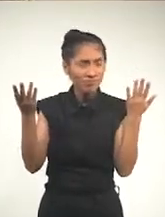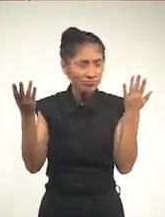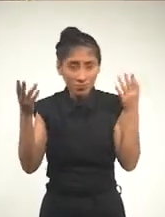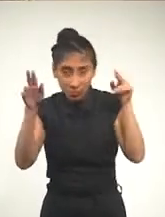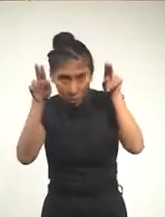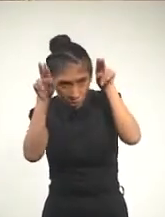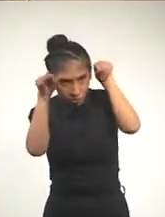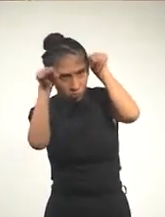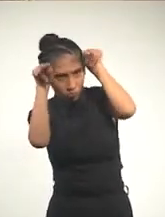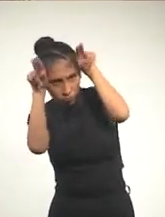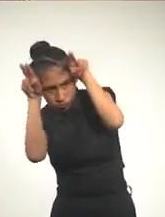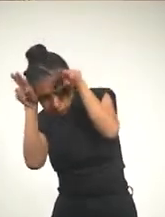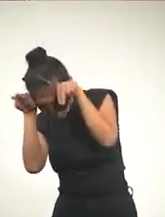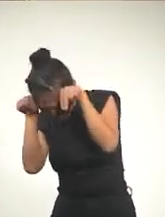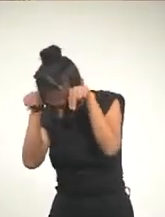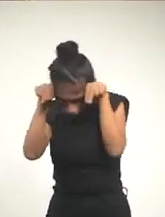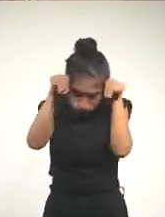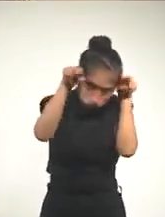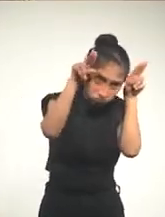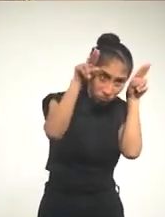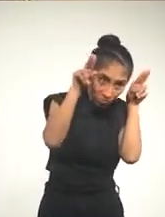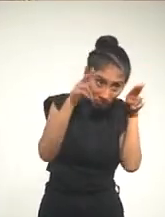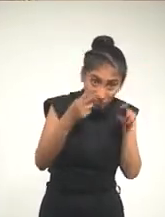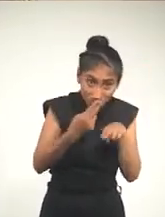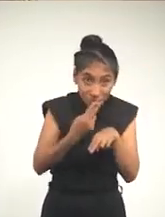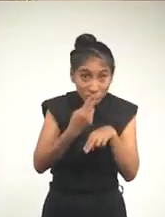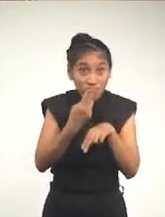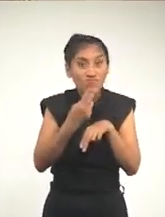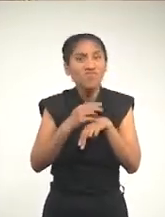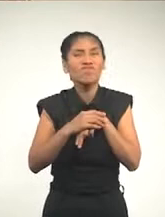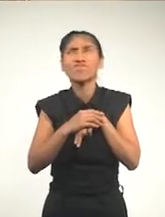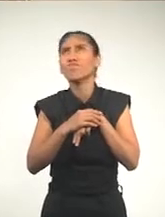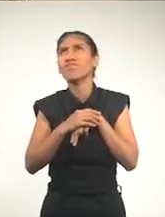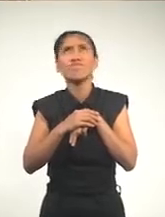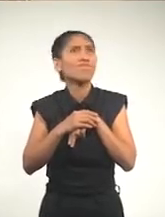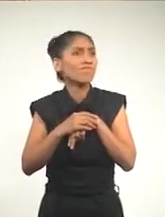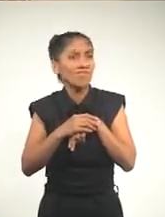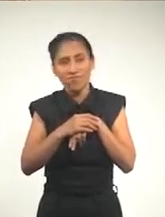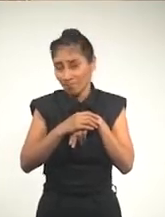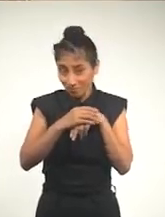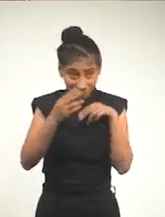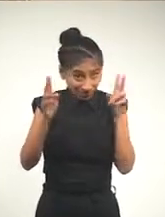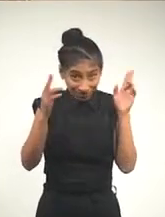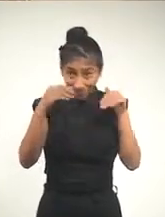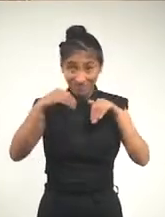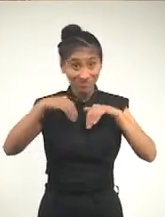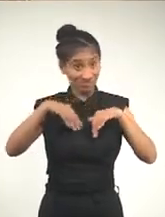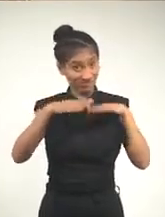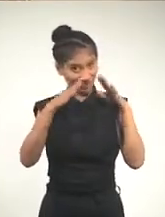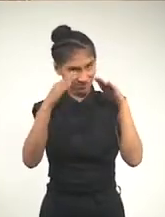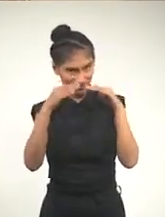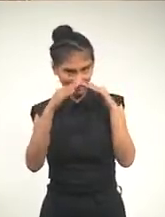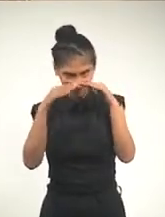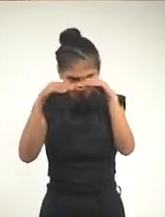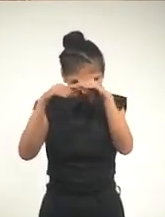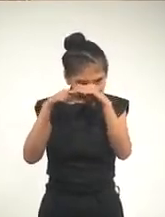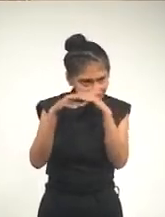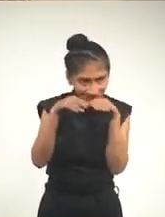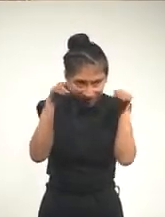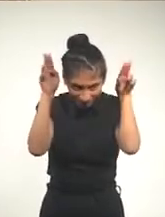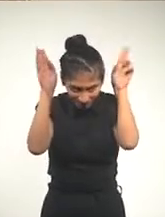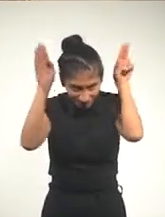Entonces, para protegernos, tomamos aire y nos hacemos pequeñitas y pequeñitos y nos escondemos dentro de